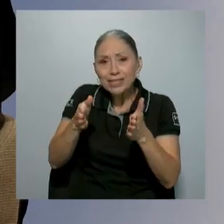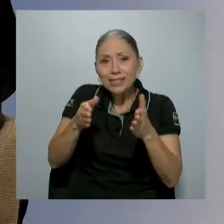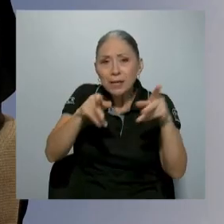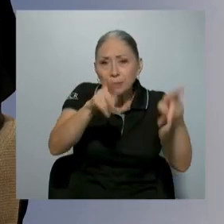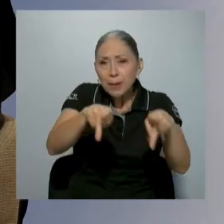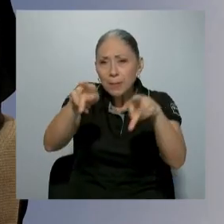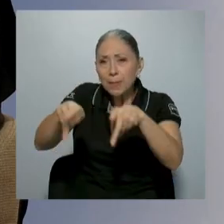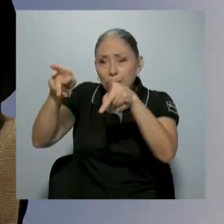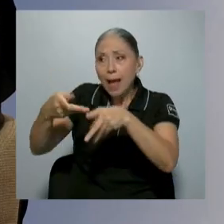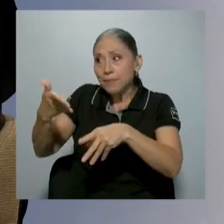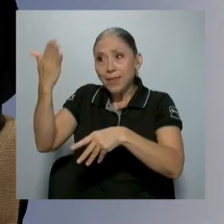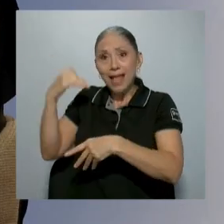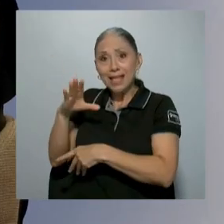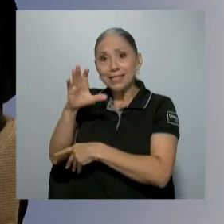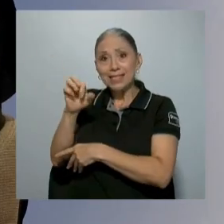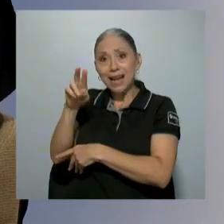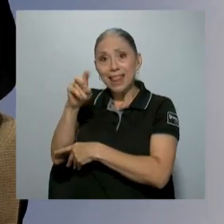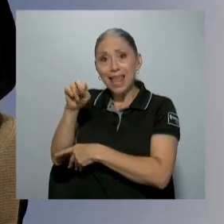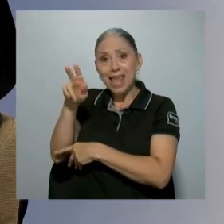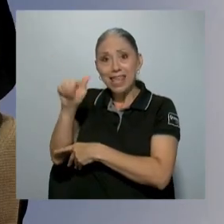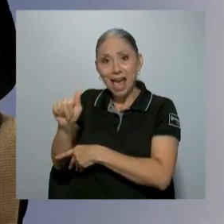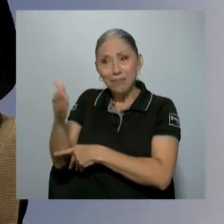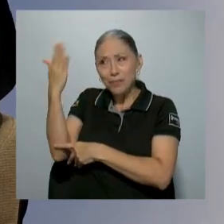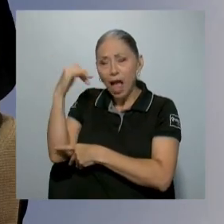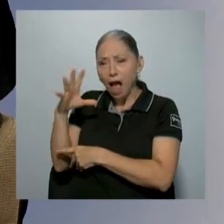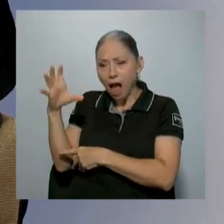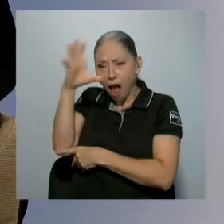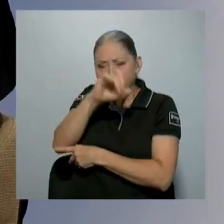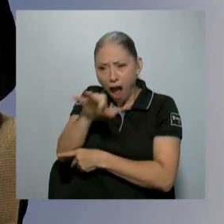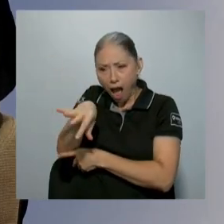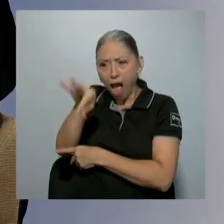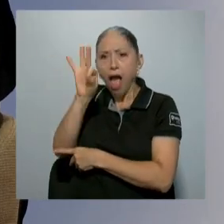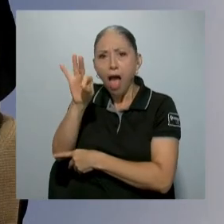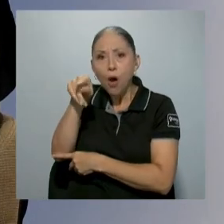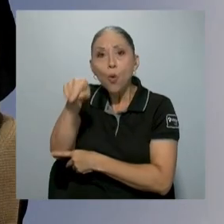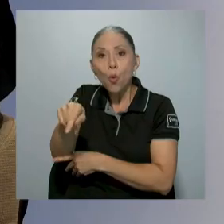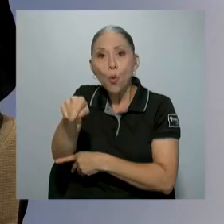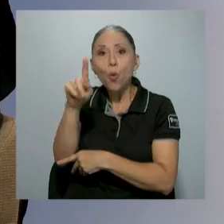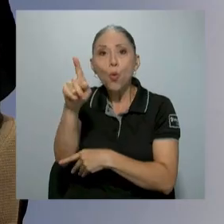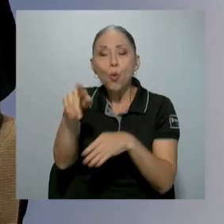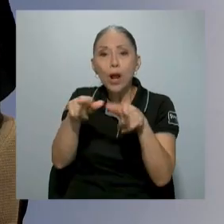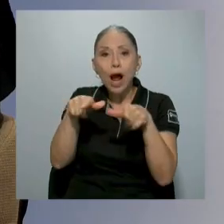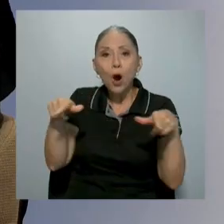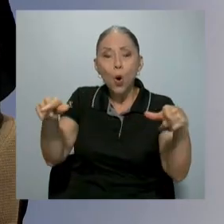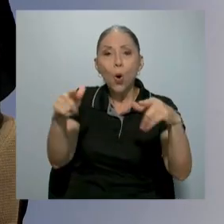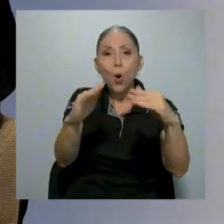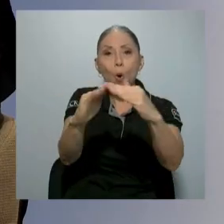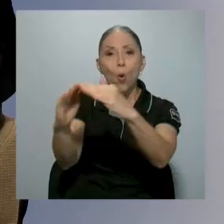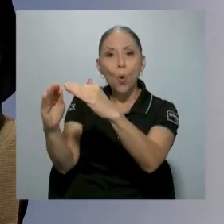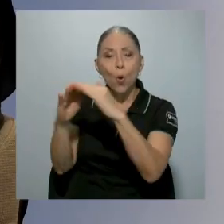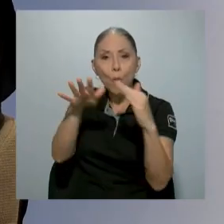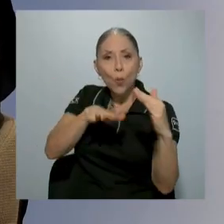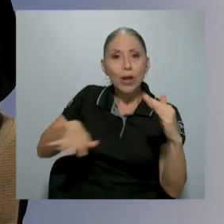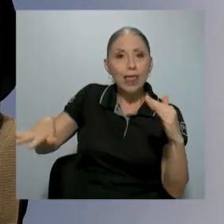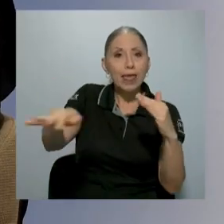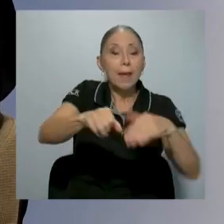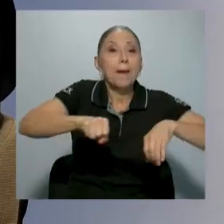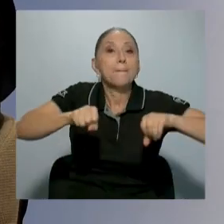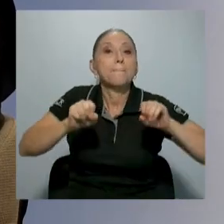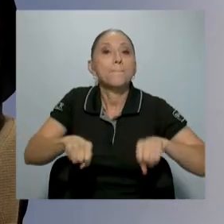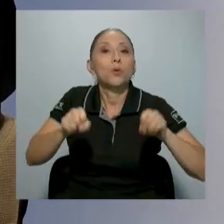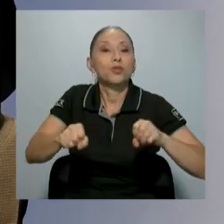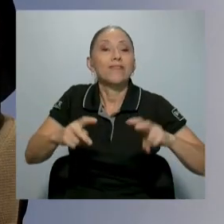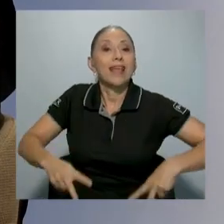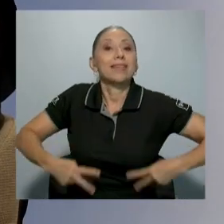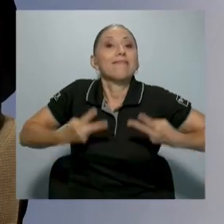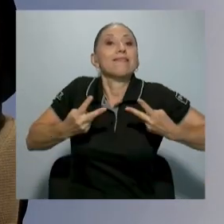Cerdeña que había una comunidad en donde la probabilidad de vivir era muchísimo mayor que